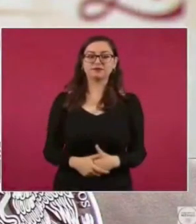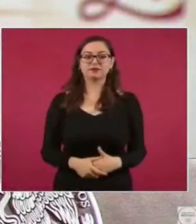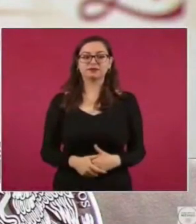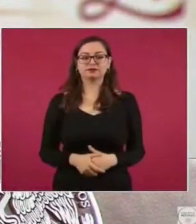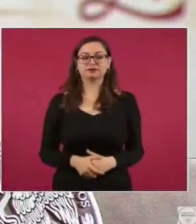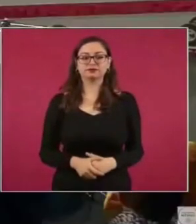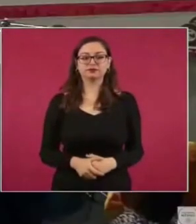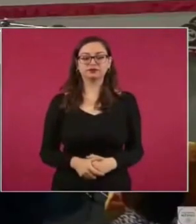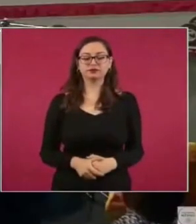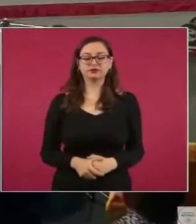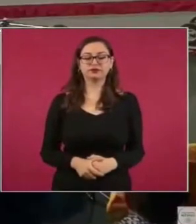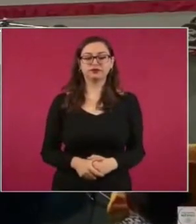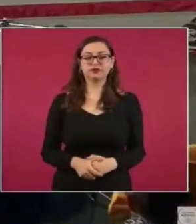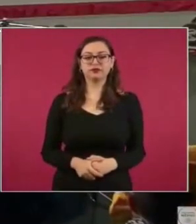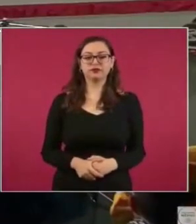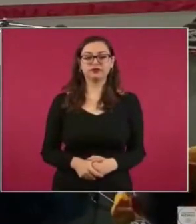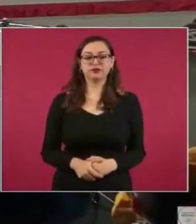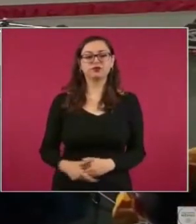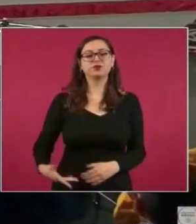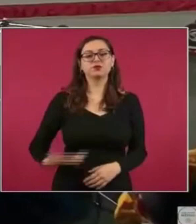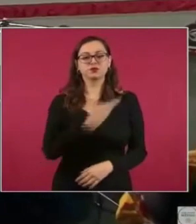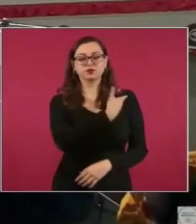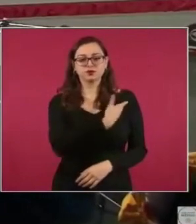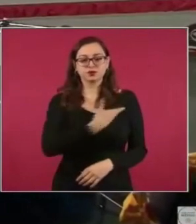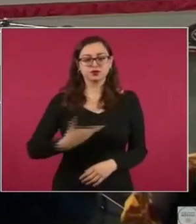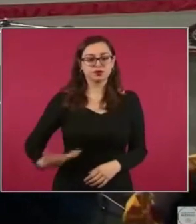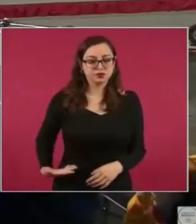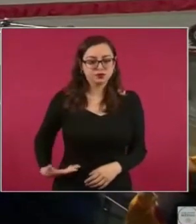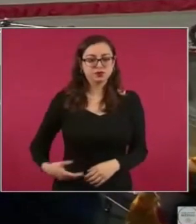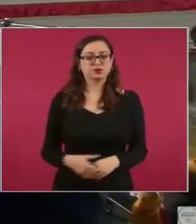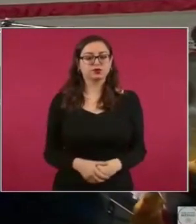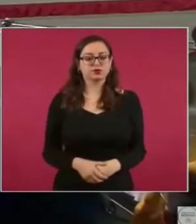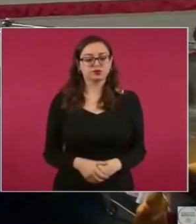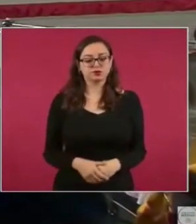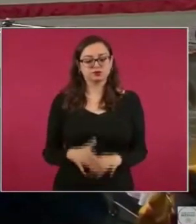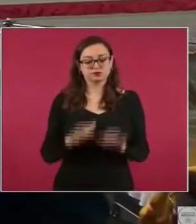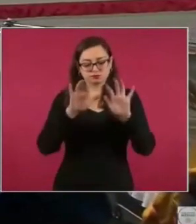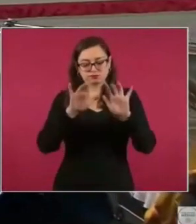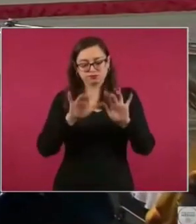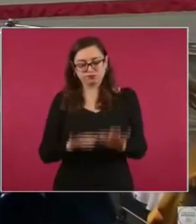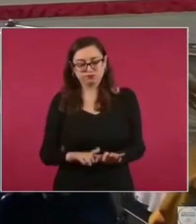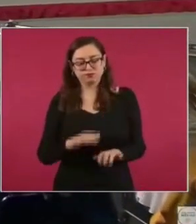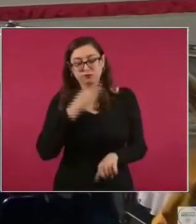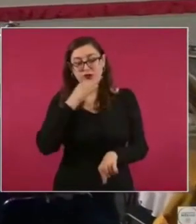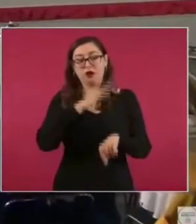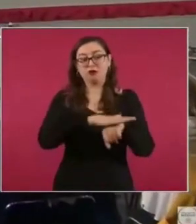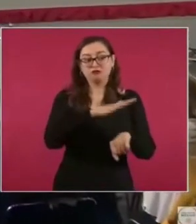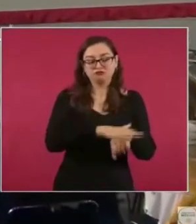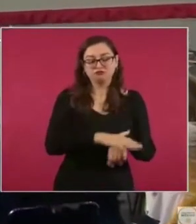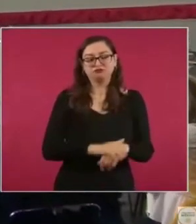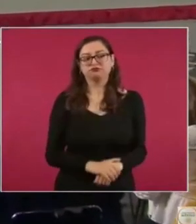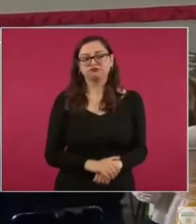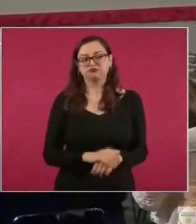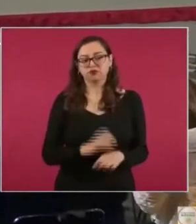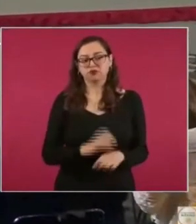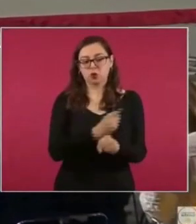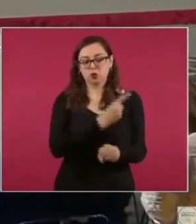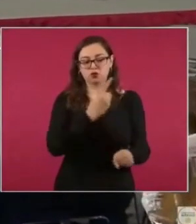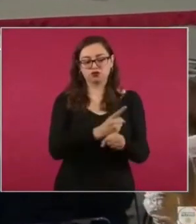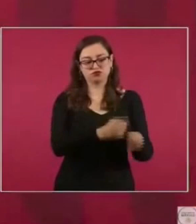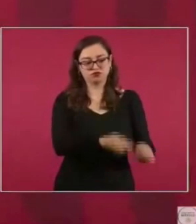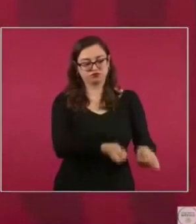Hacienda. El secretario de Hacienda es el que está llevando la batuta y Tatiana Cloutier se ha sentido